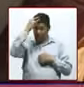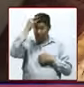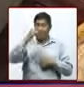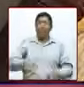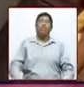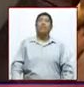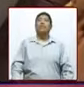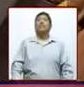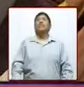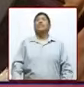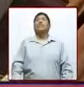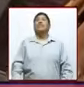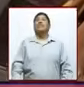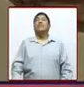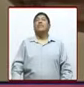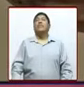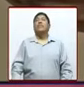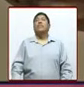Virgen del Carmen.